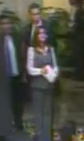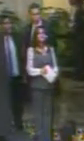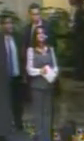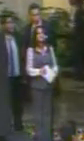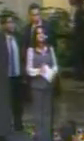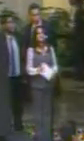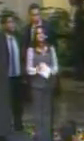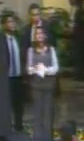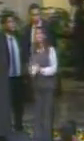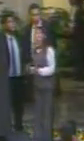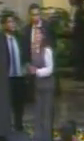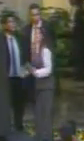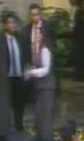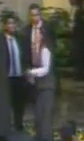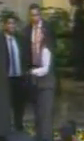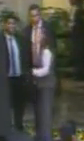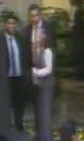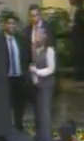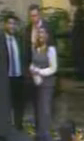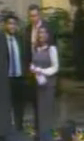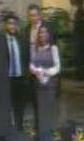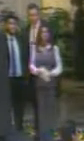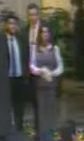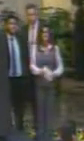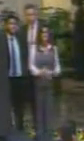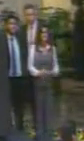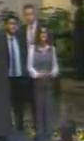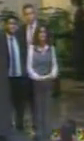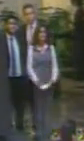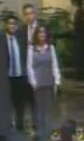país, Andrew Stanley.